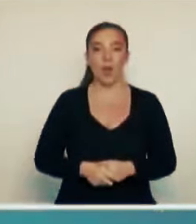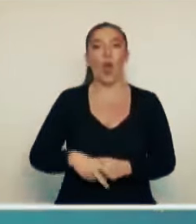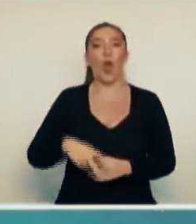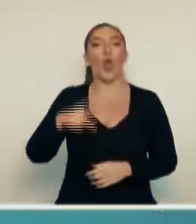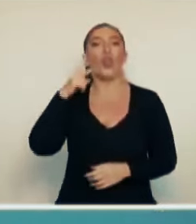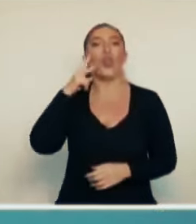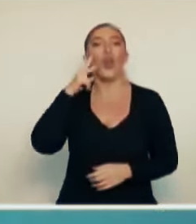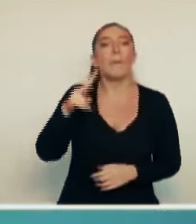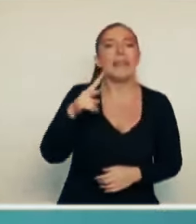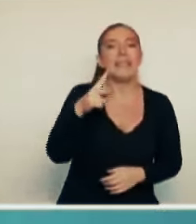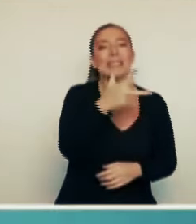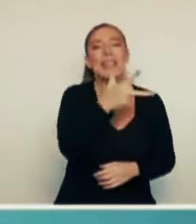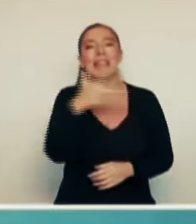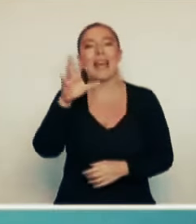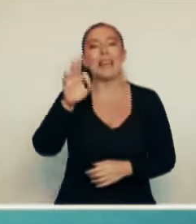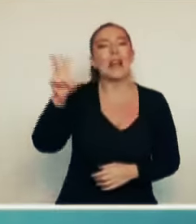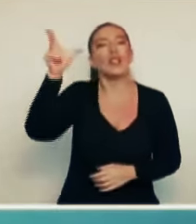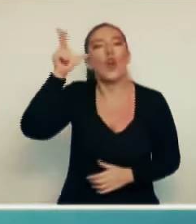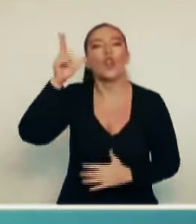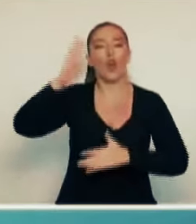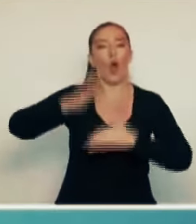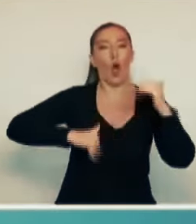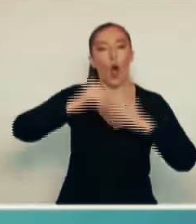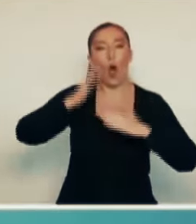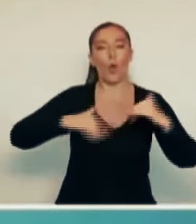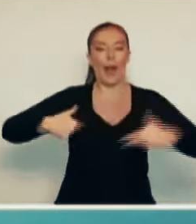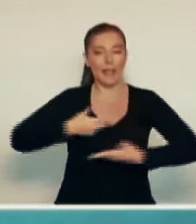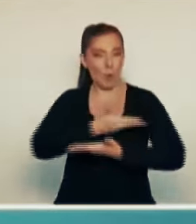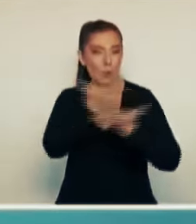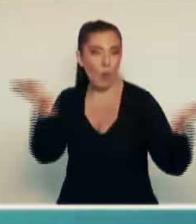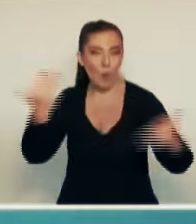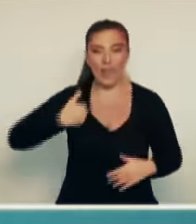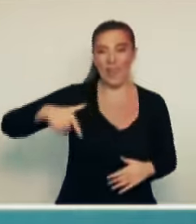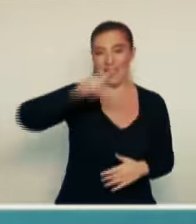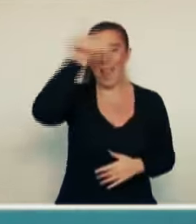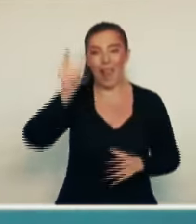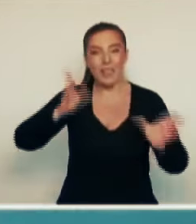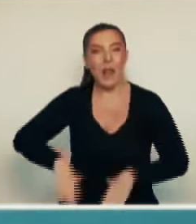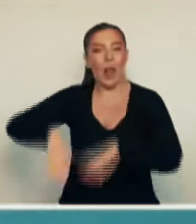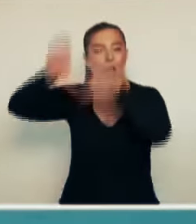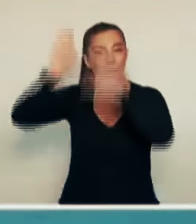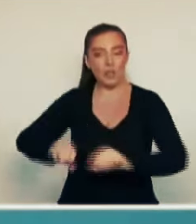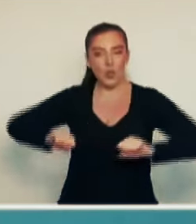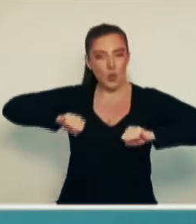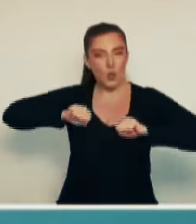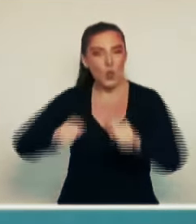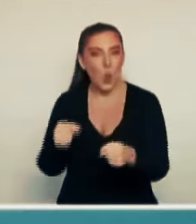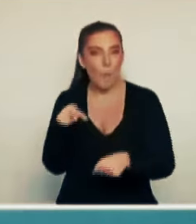2.308 obras públicas en todo el país a lo largo y a lo ancho suspendidas,